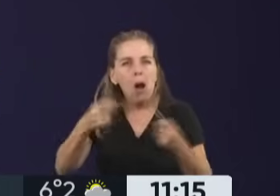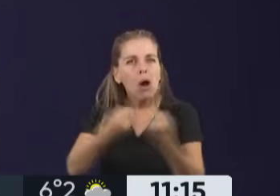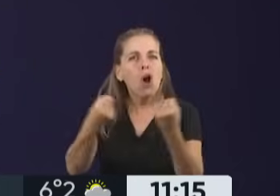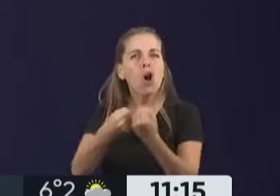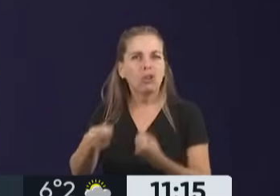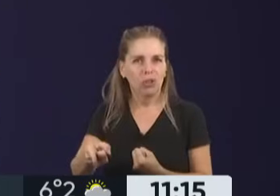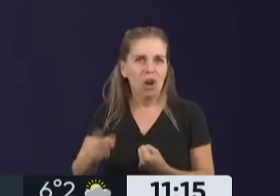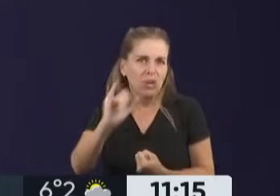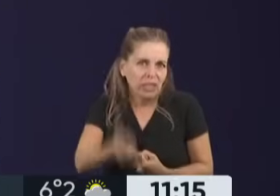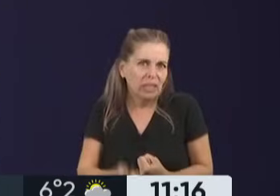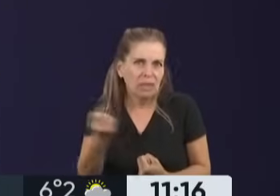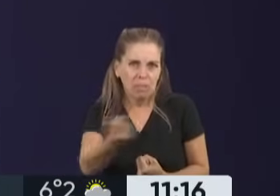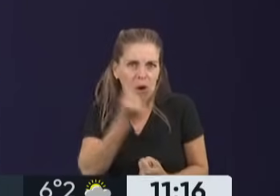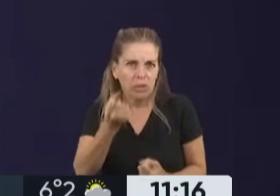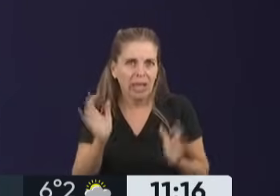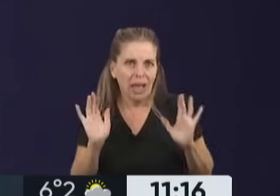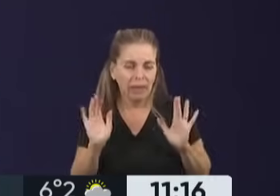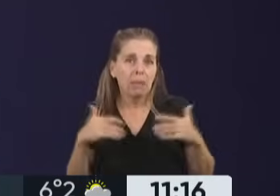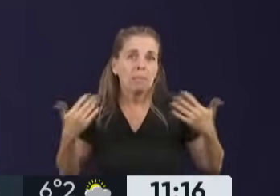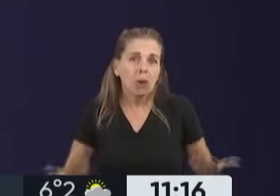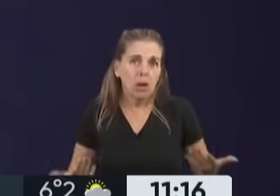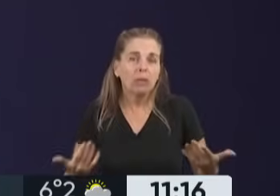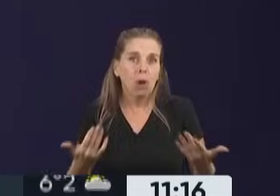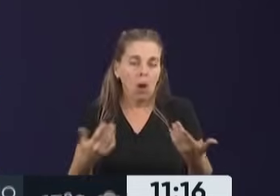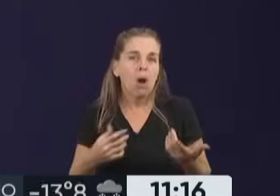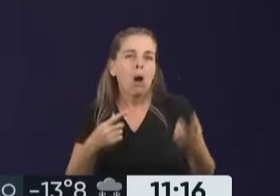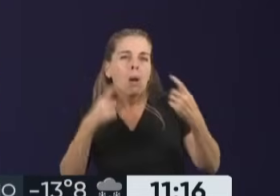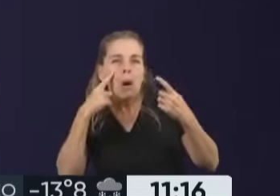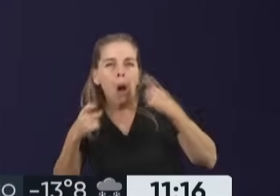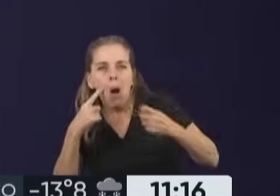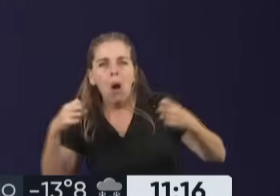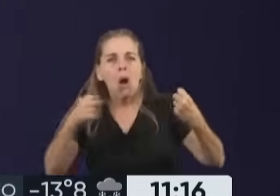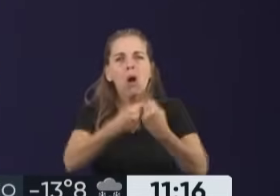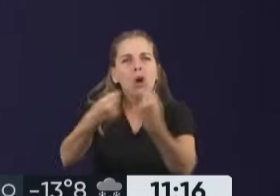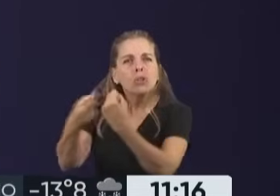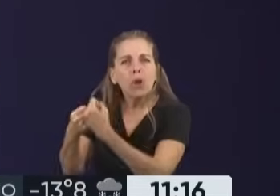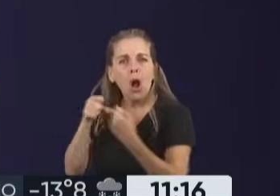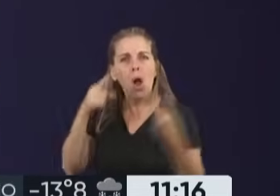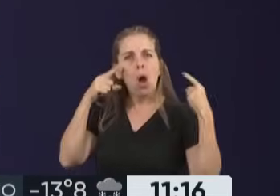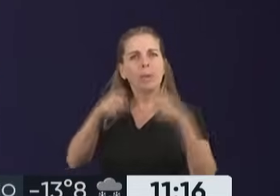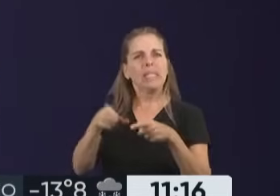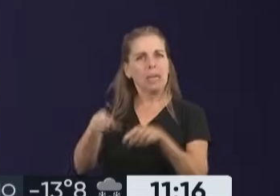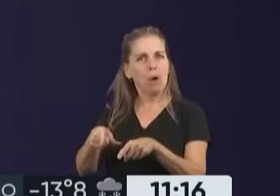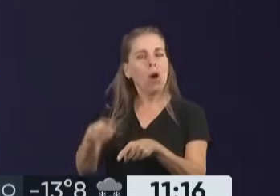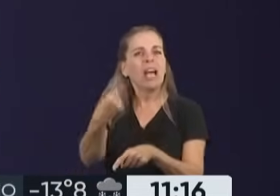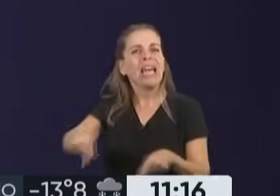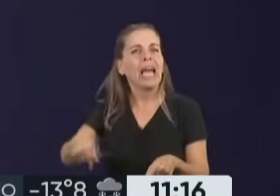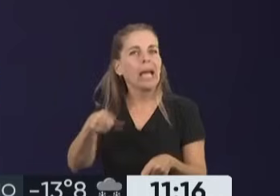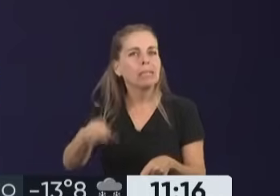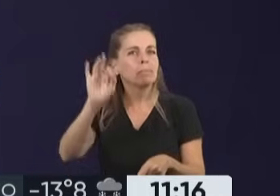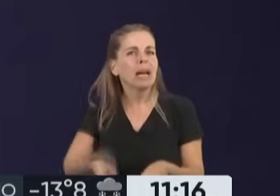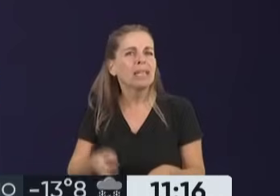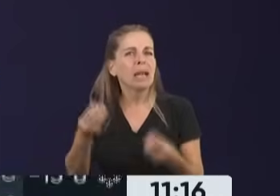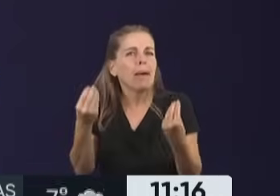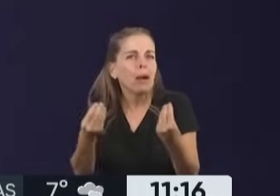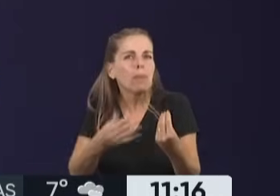ayer, las intenciones que siempre tienen las auditorías y los controles es precisamente, no solo en la educación, sino en el resto de los